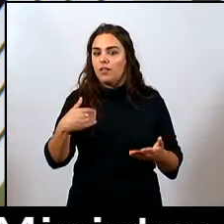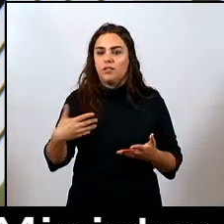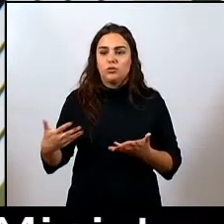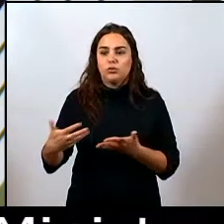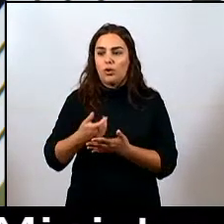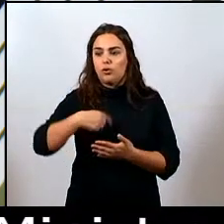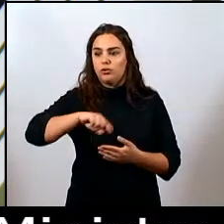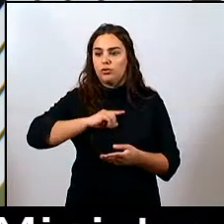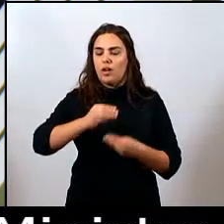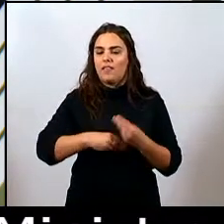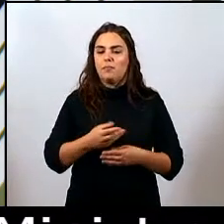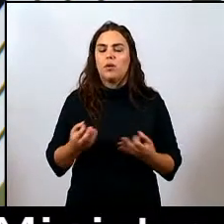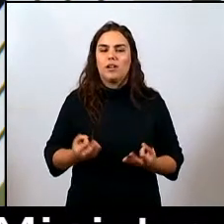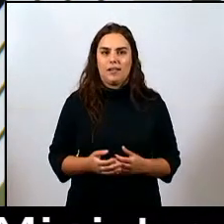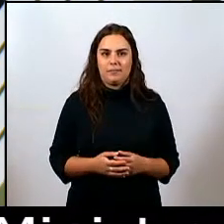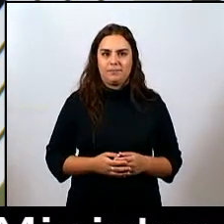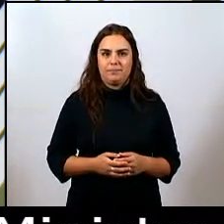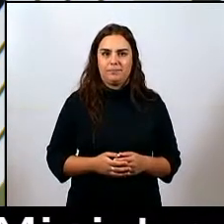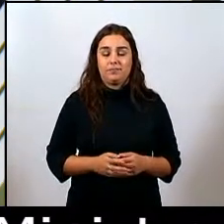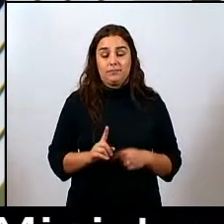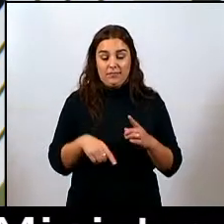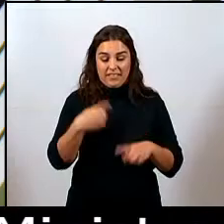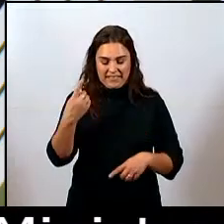demás? Después,